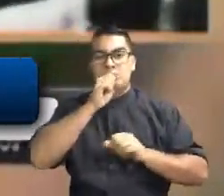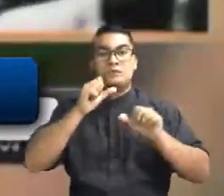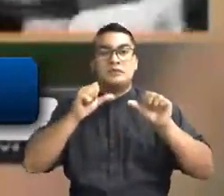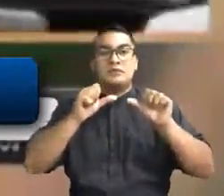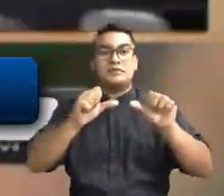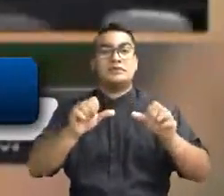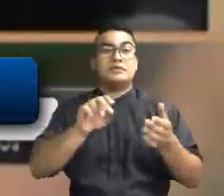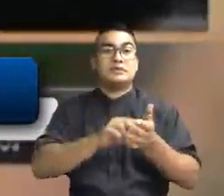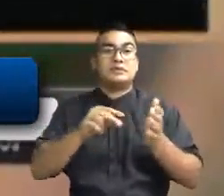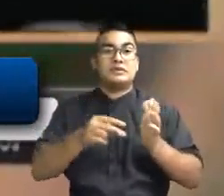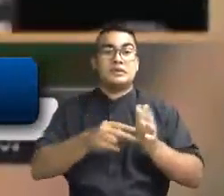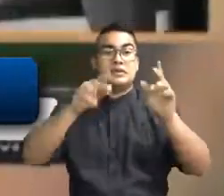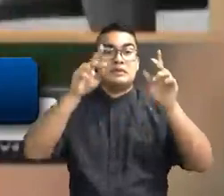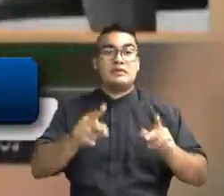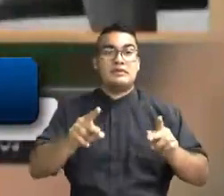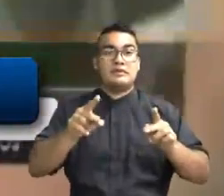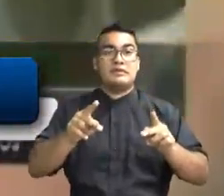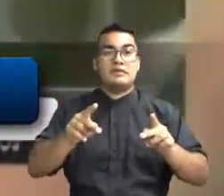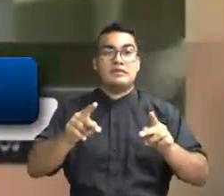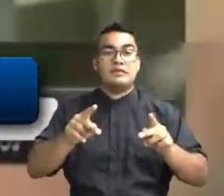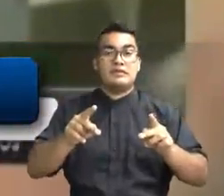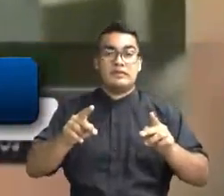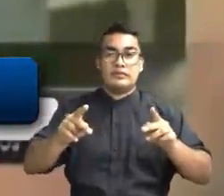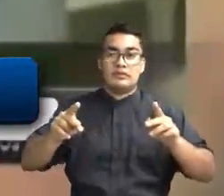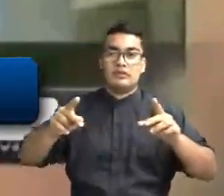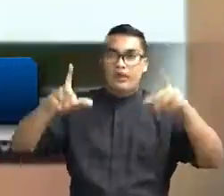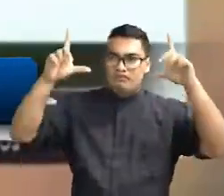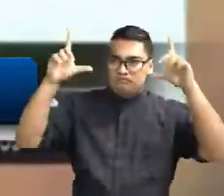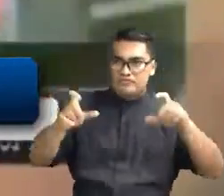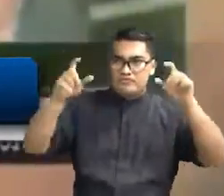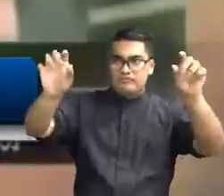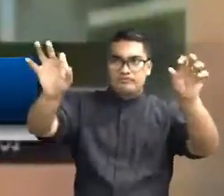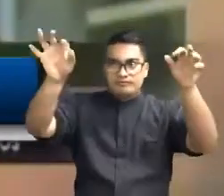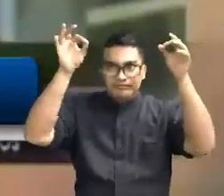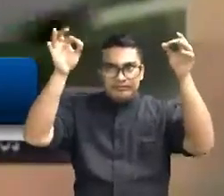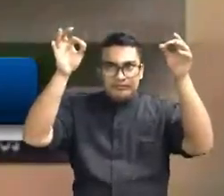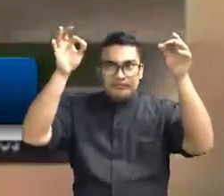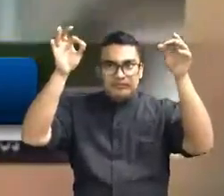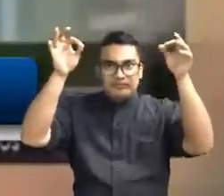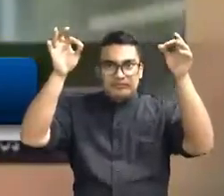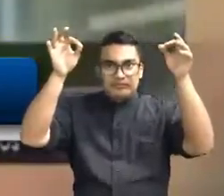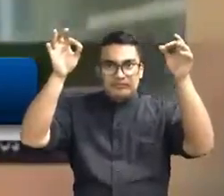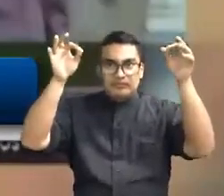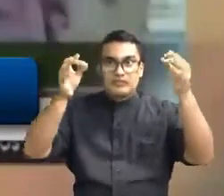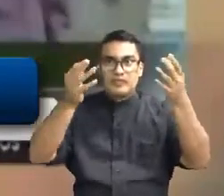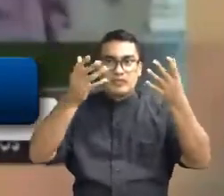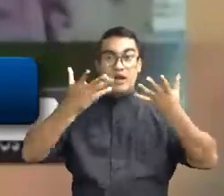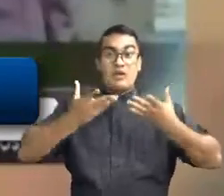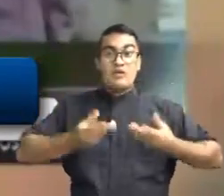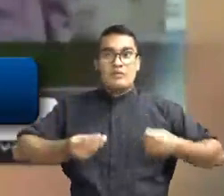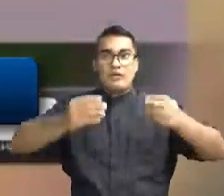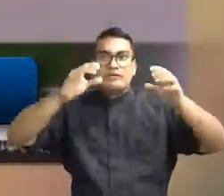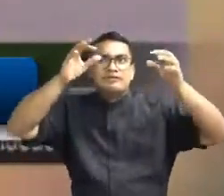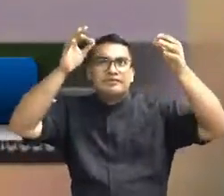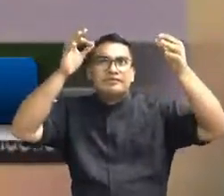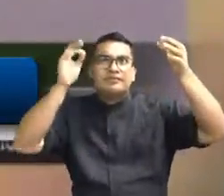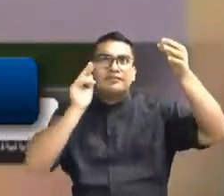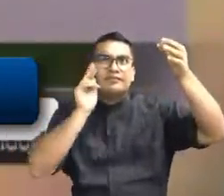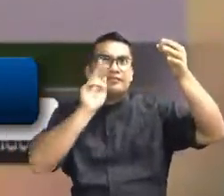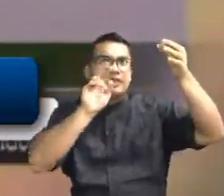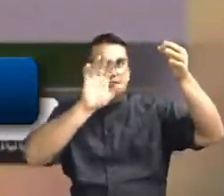pacientes enviamos una radiografía, porque también, que es lo que tenemos tal vez a primera mano, una radiografía, vemos, nosotros